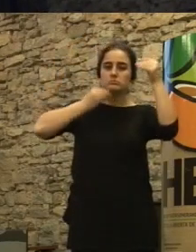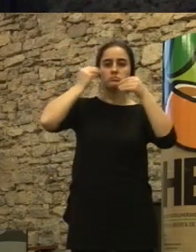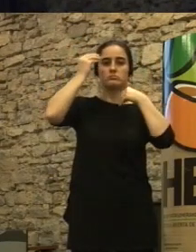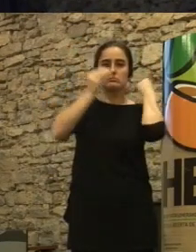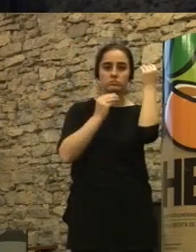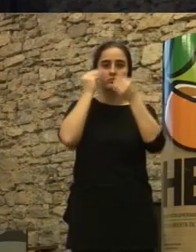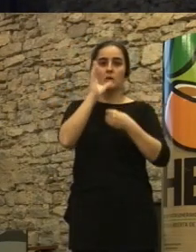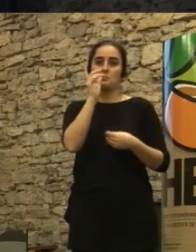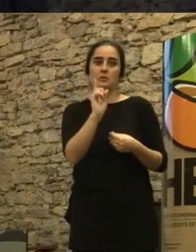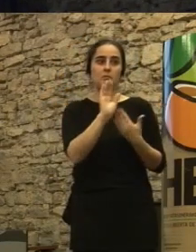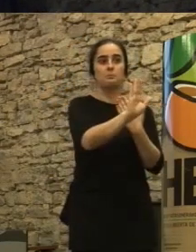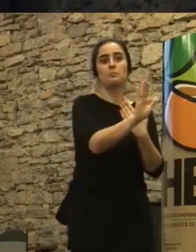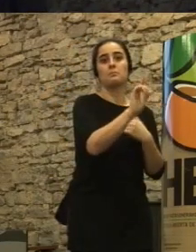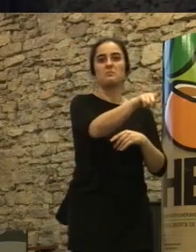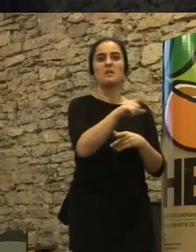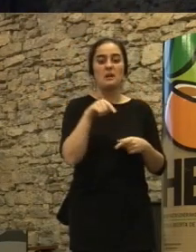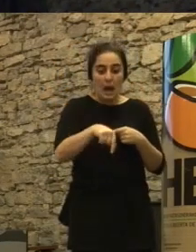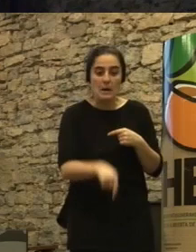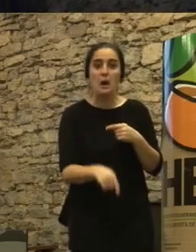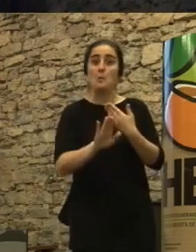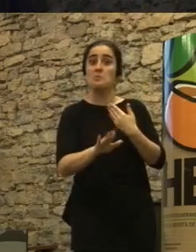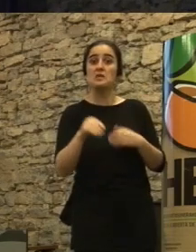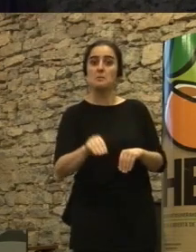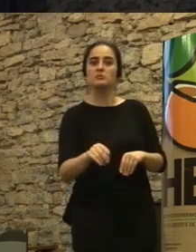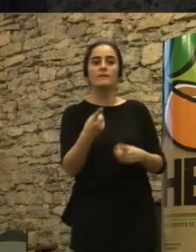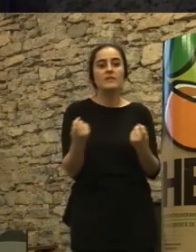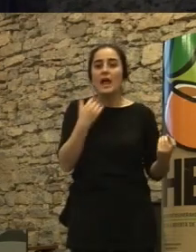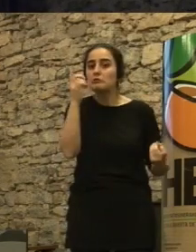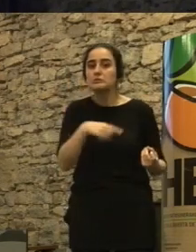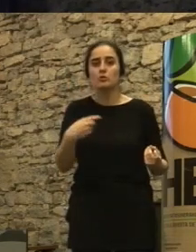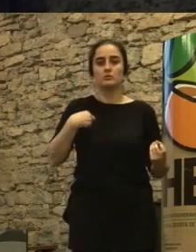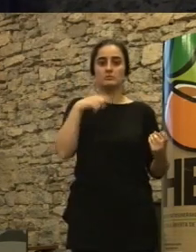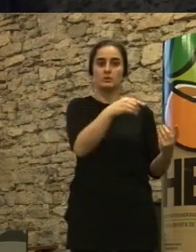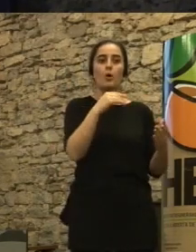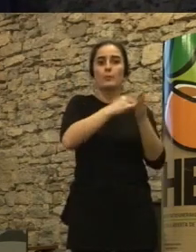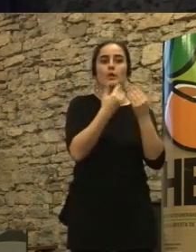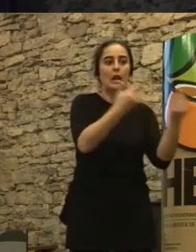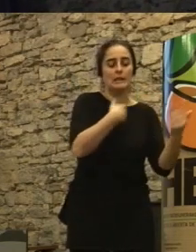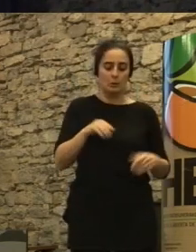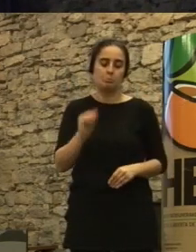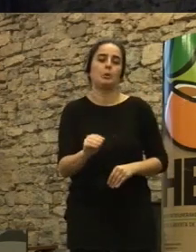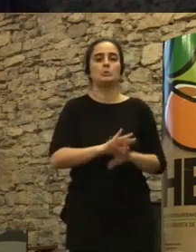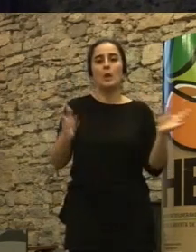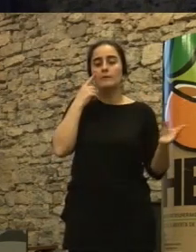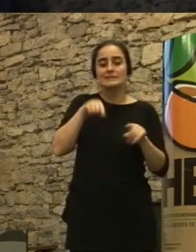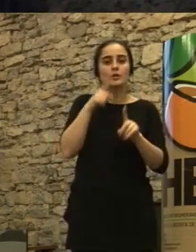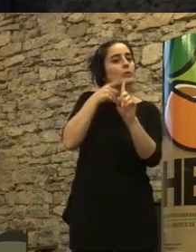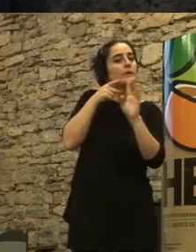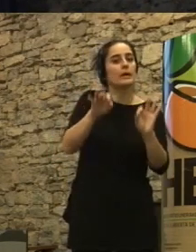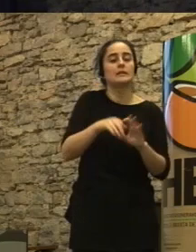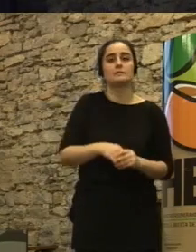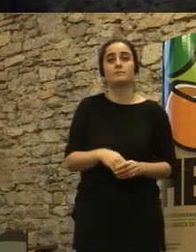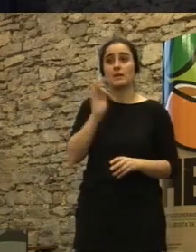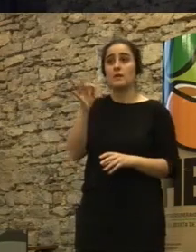no le preguntaba a la señora que vive abajo que si necesitaba algo, y lo he hecho. Y ya está. Esa es la historia. Uh-huh. O sea, esa es la intención. Que en todo caso hay